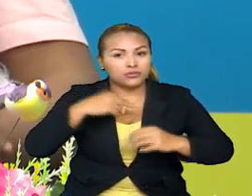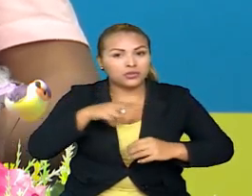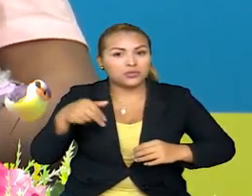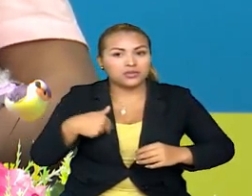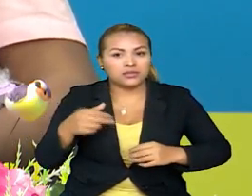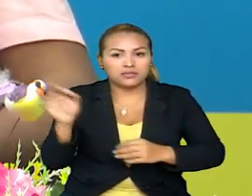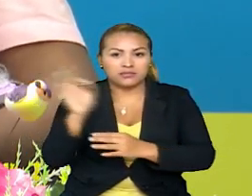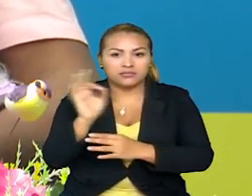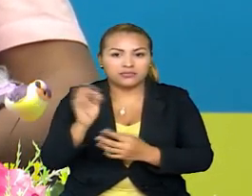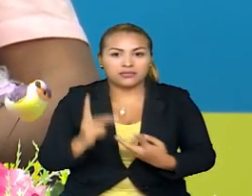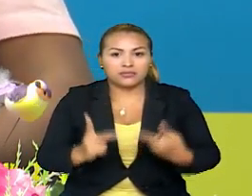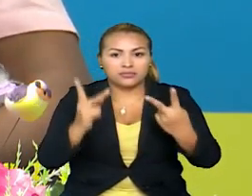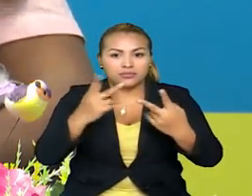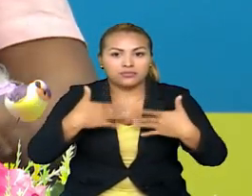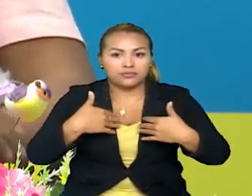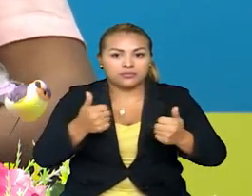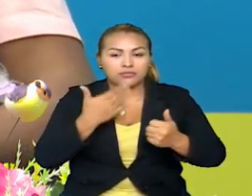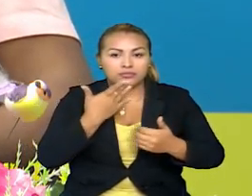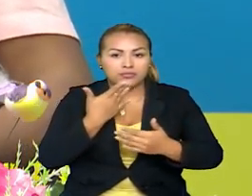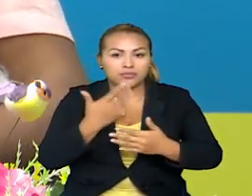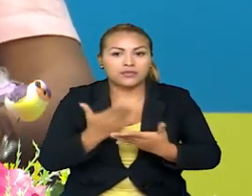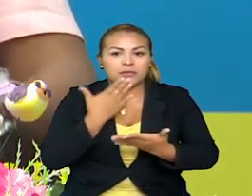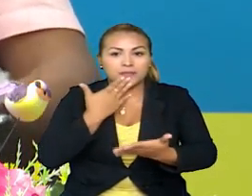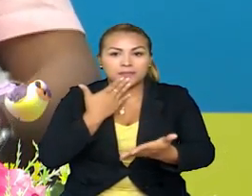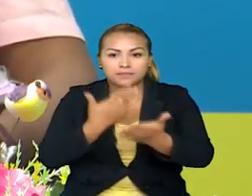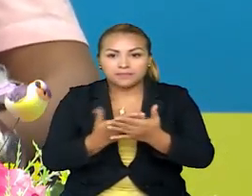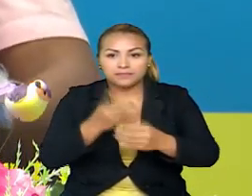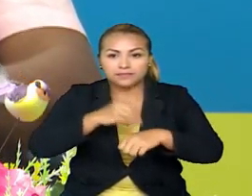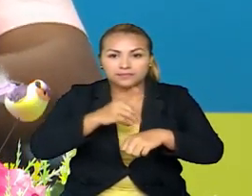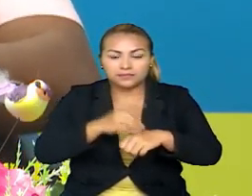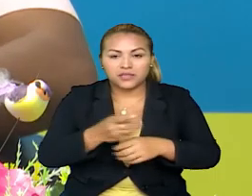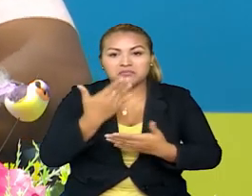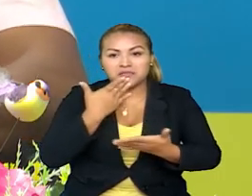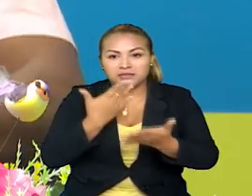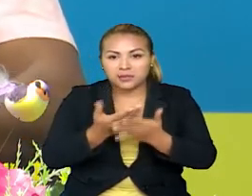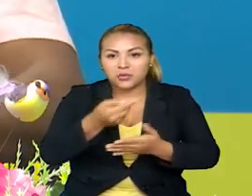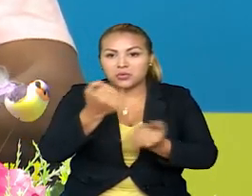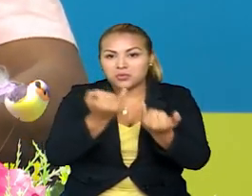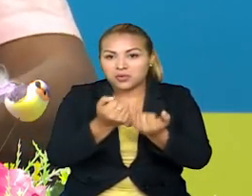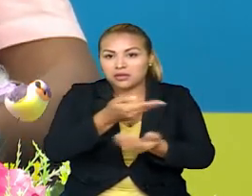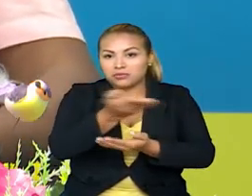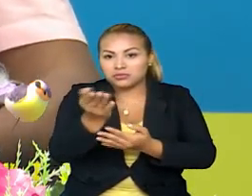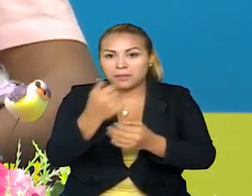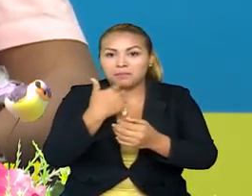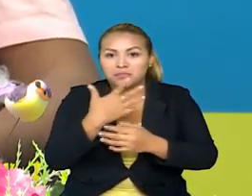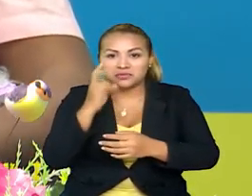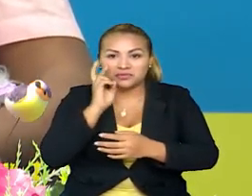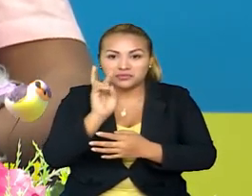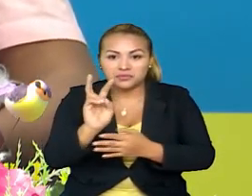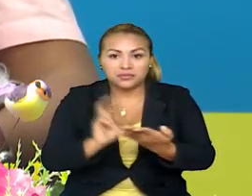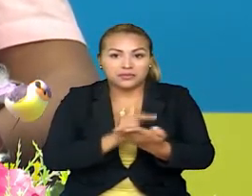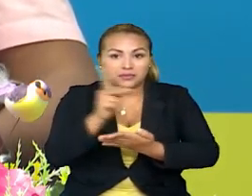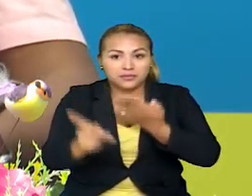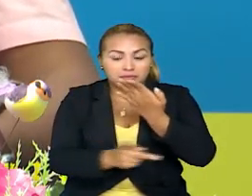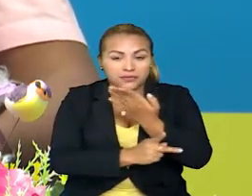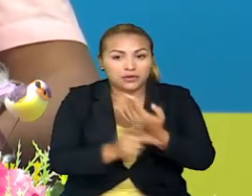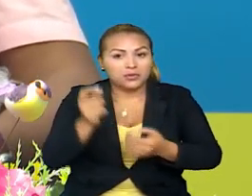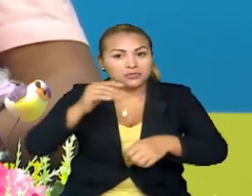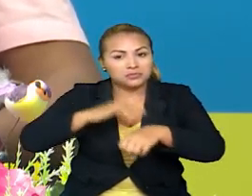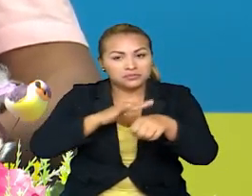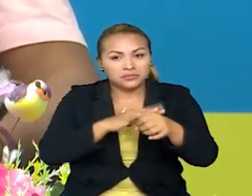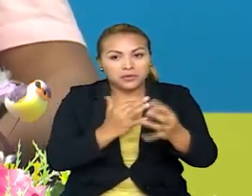vida saludable ya la doctora le agradecemos también usted amigos por su fiel sintonía lo invitamos el día